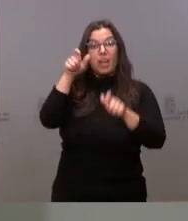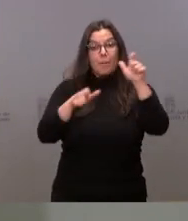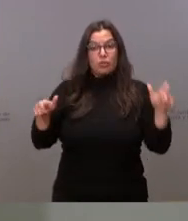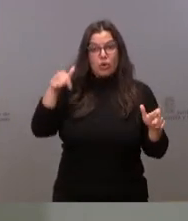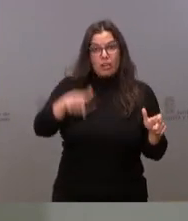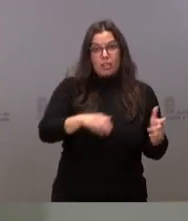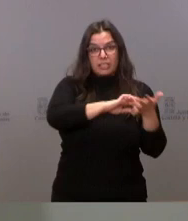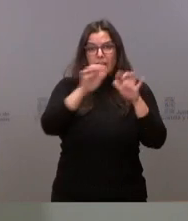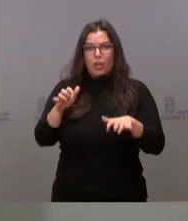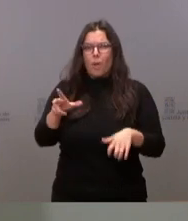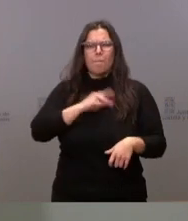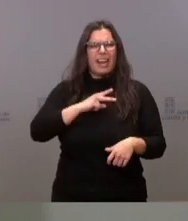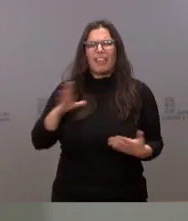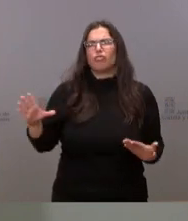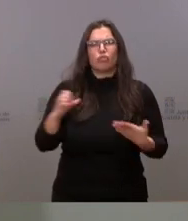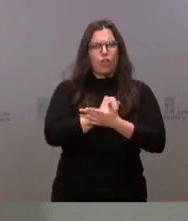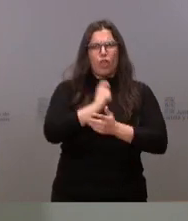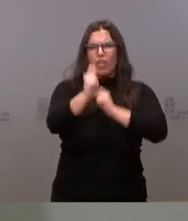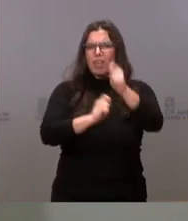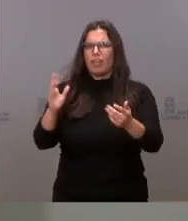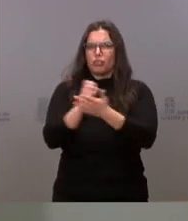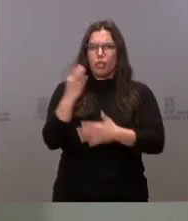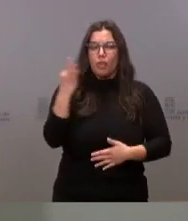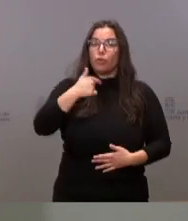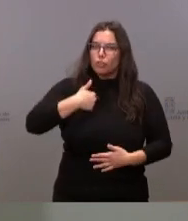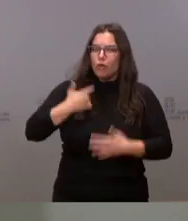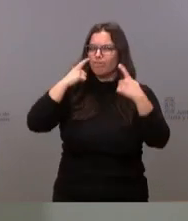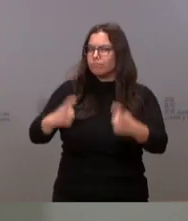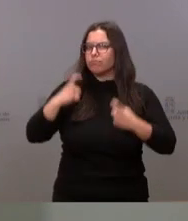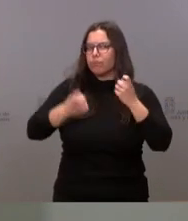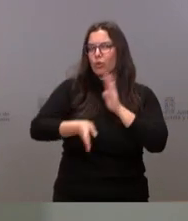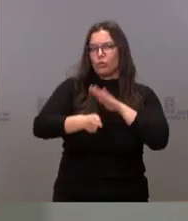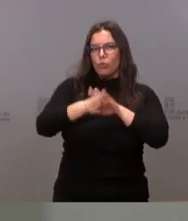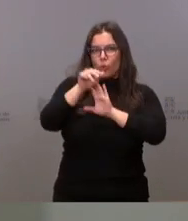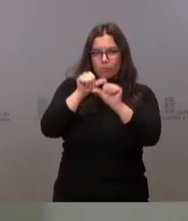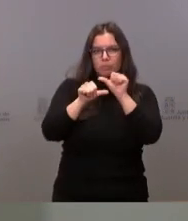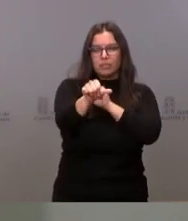tierra se lo merecen todo y seguiré dando todo mi esfuerzo por ellas